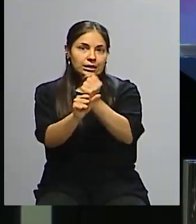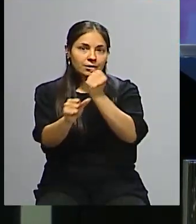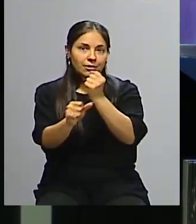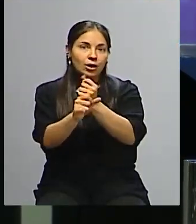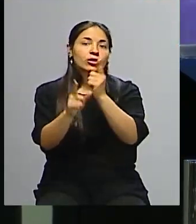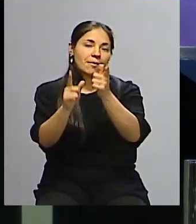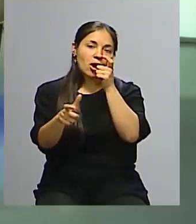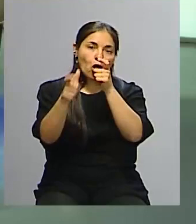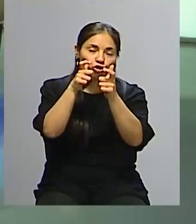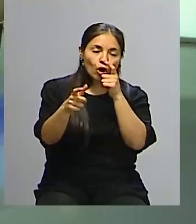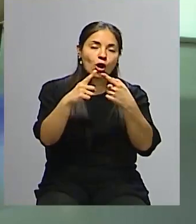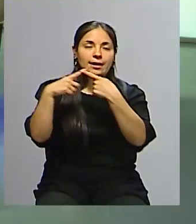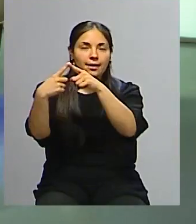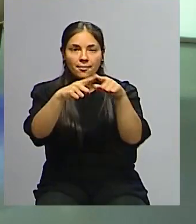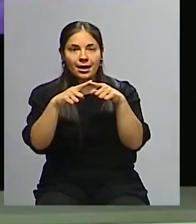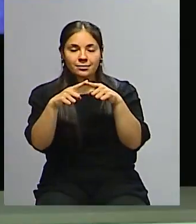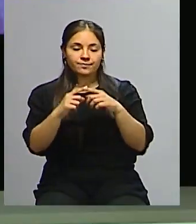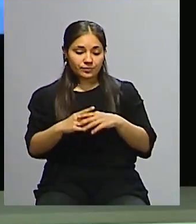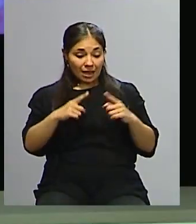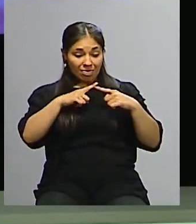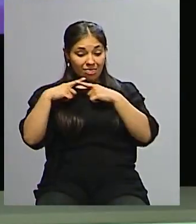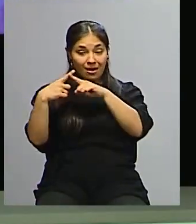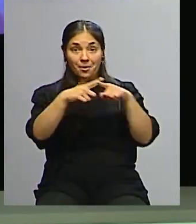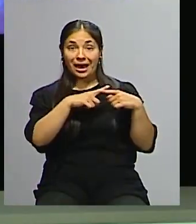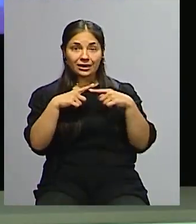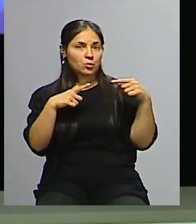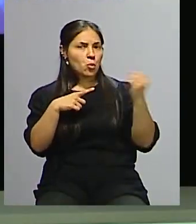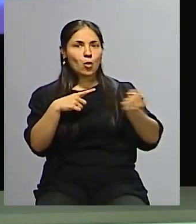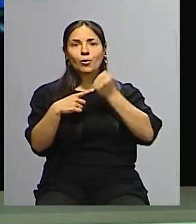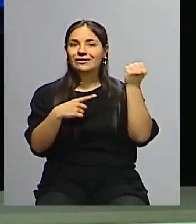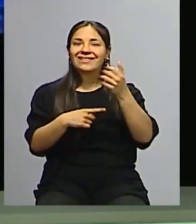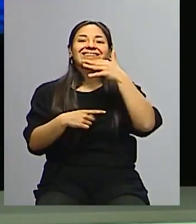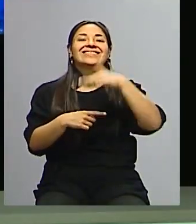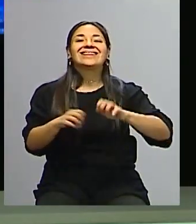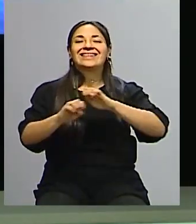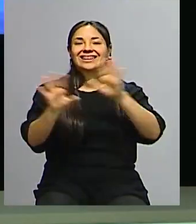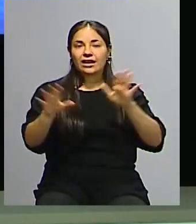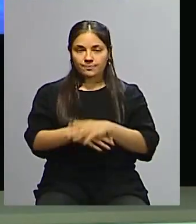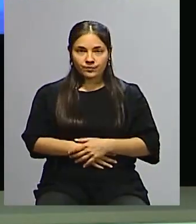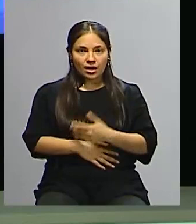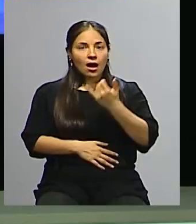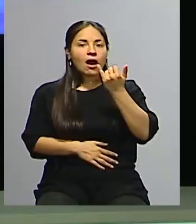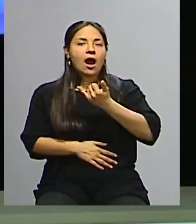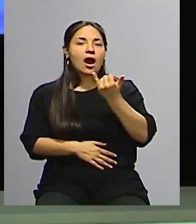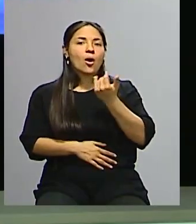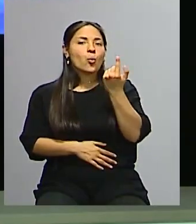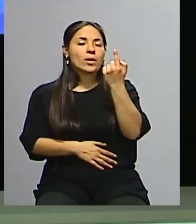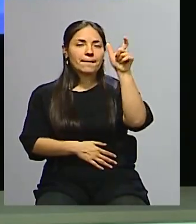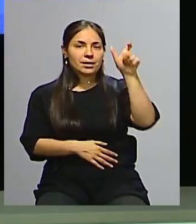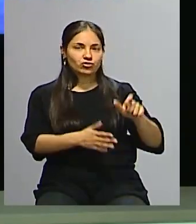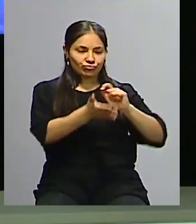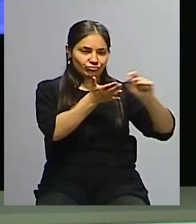en el debate? Este proceso de debate, la verdad que es muy importante que se entienda. Hay un autor que cuando habla de uno de